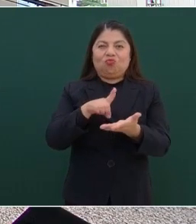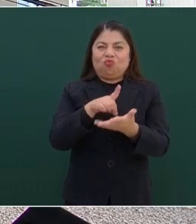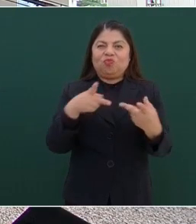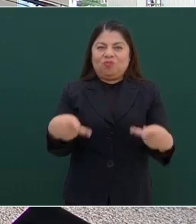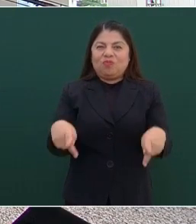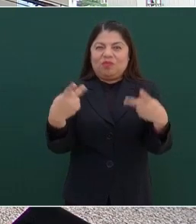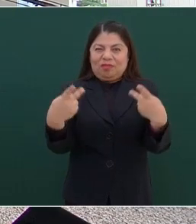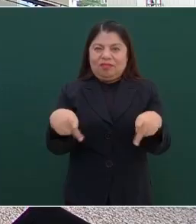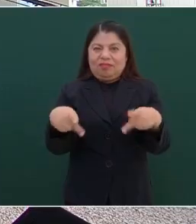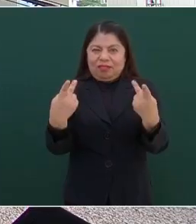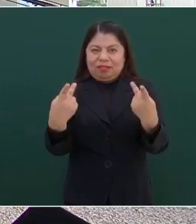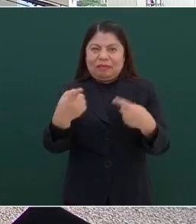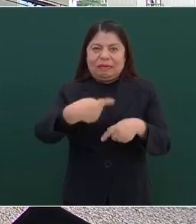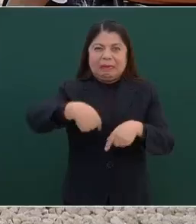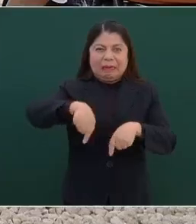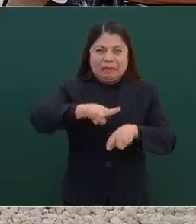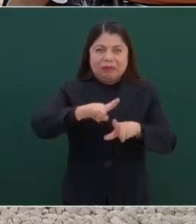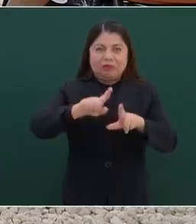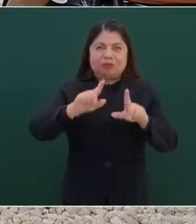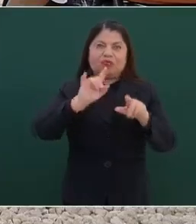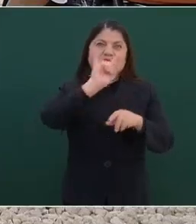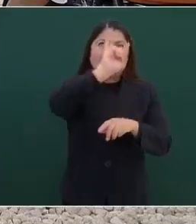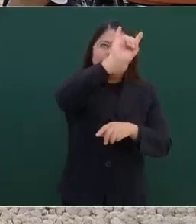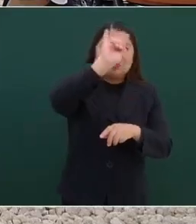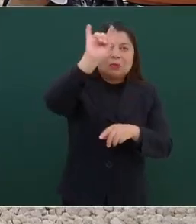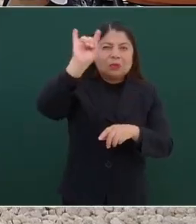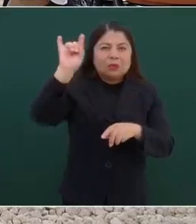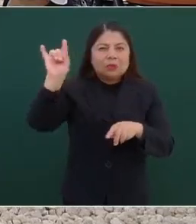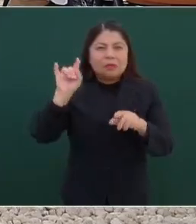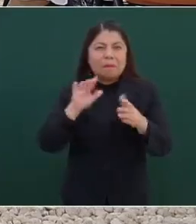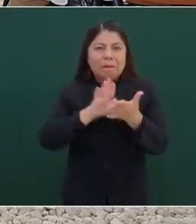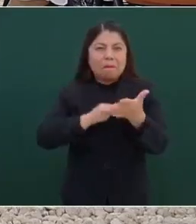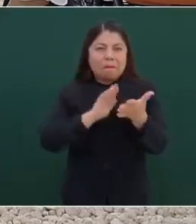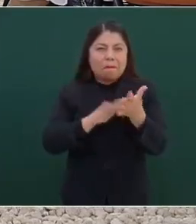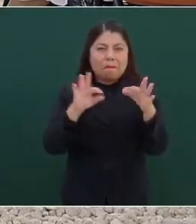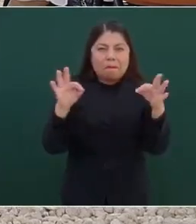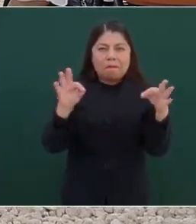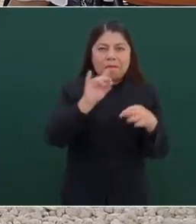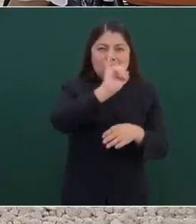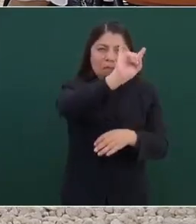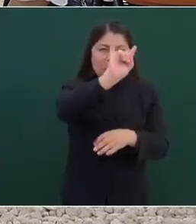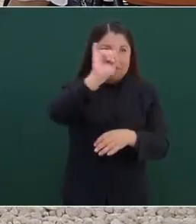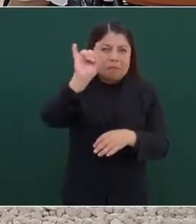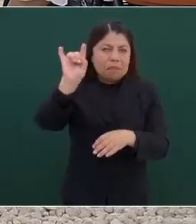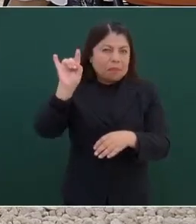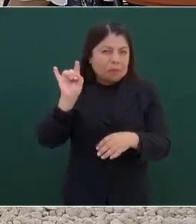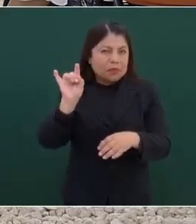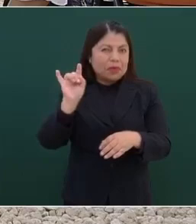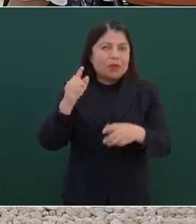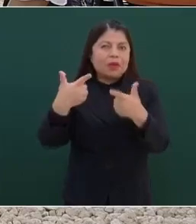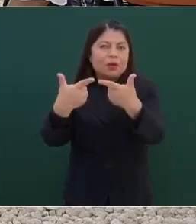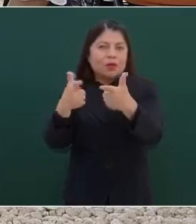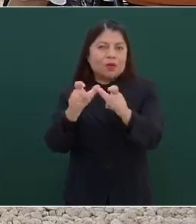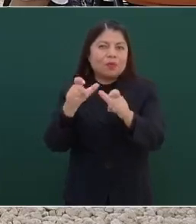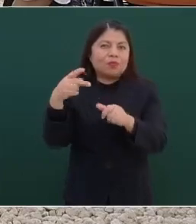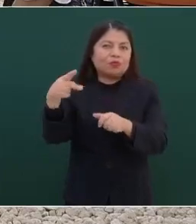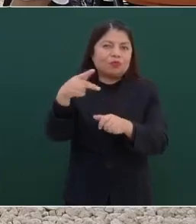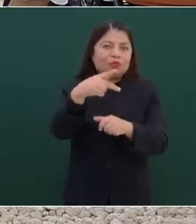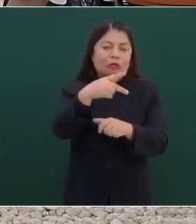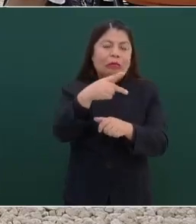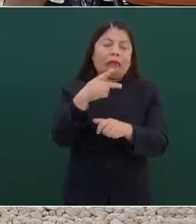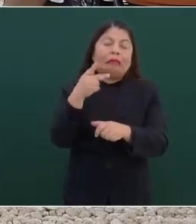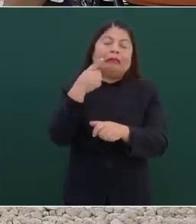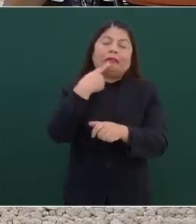haciendo públicos cartelones o lonas pidiéndole a sus propios integrantes que ya no